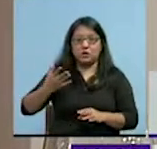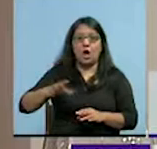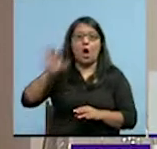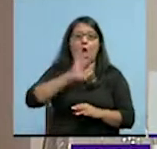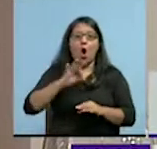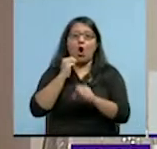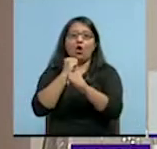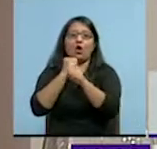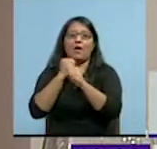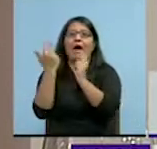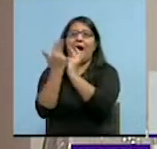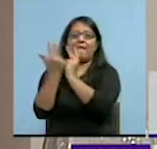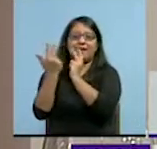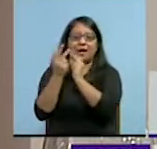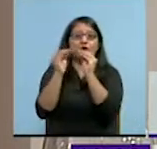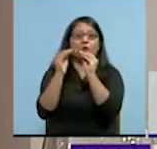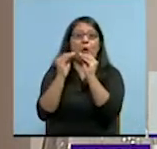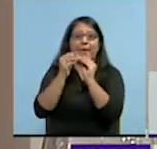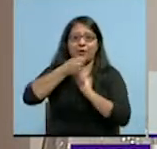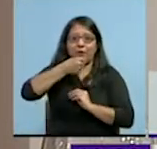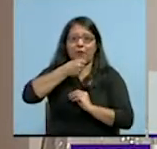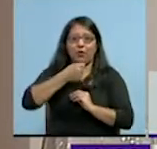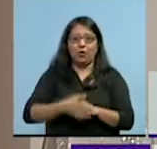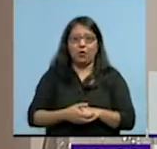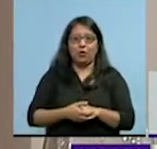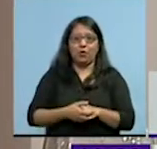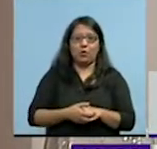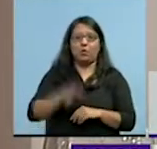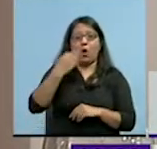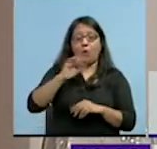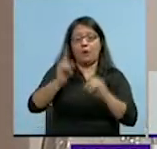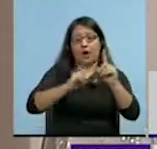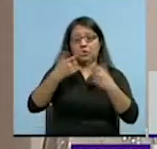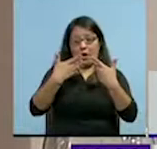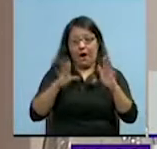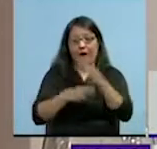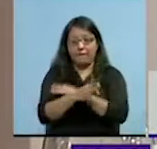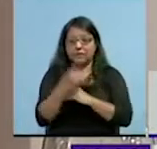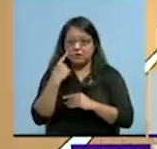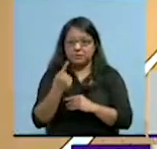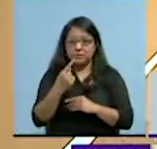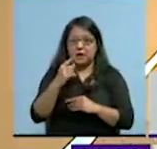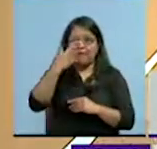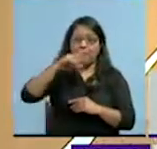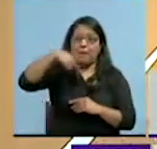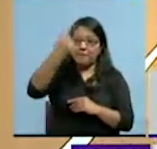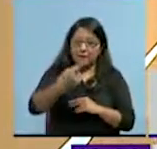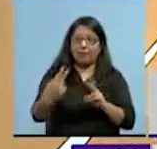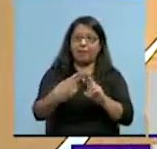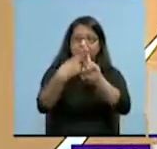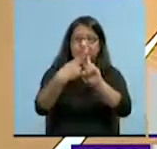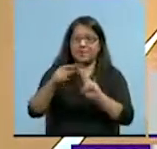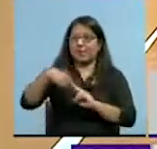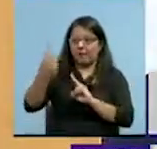o alguien que diariamente están por los sectores habilitados y comenzamos a verlo hoy mañana pasado